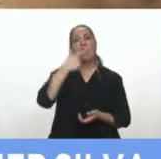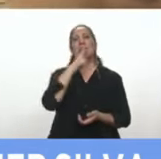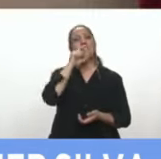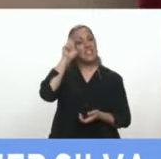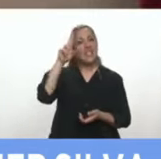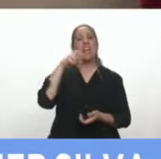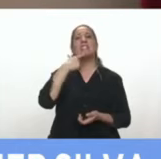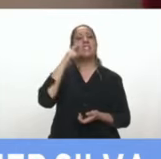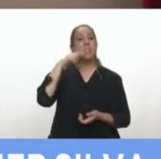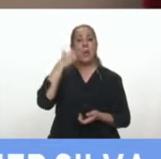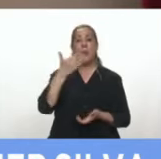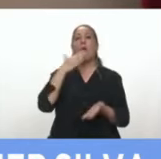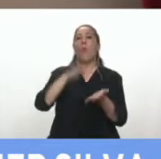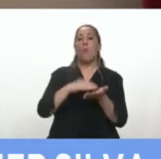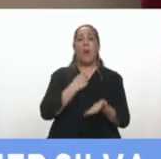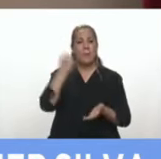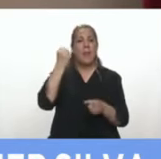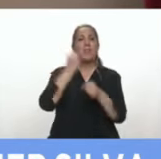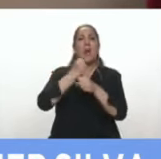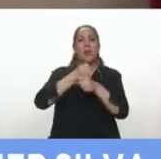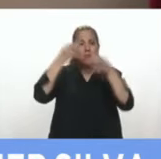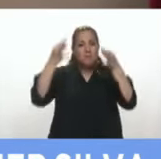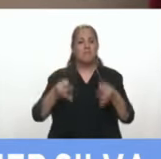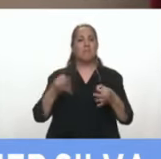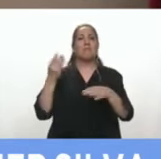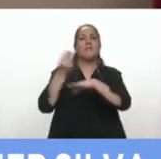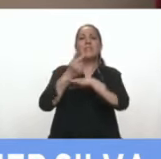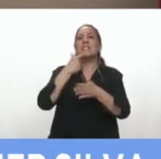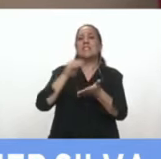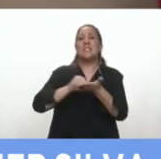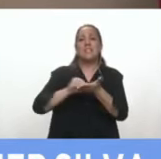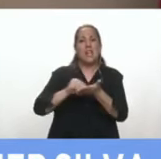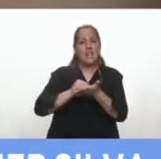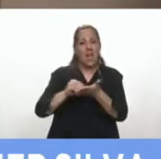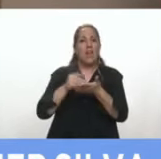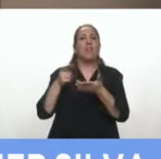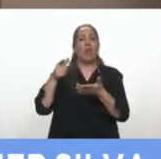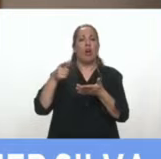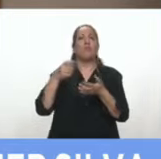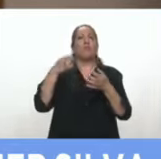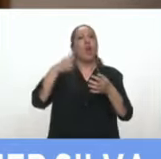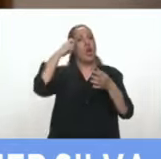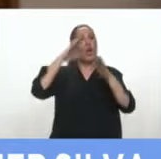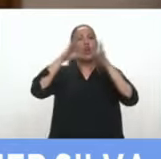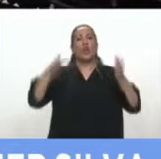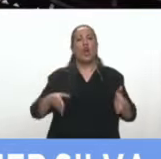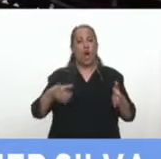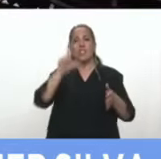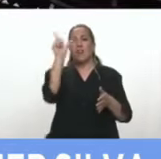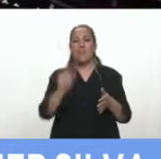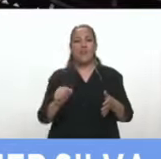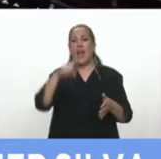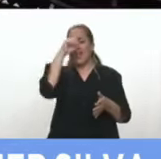¿juráis a la patria desempeñar debidamente el cargo de senadora que ella os ha confiado para el Congreso Legislativo Federal de la